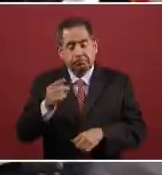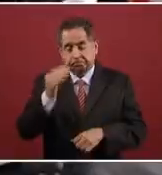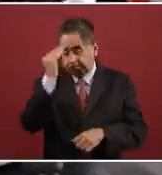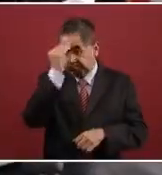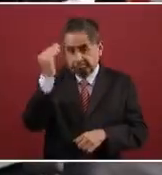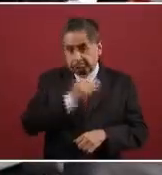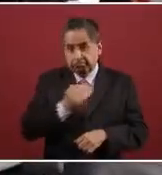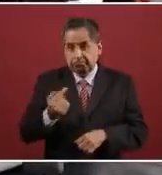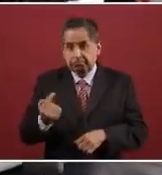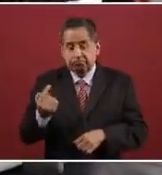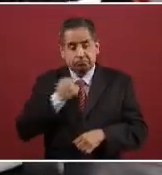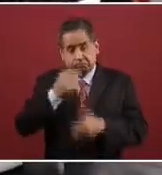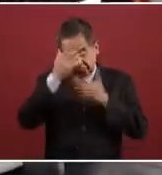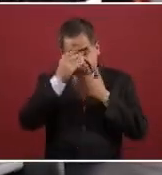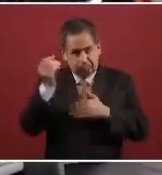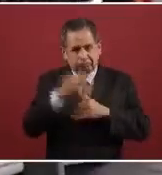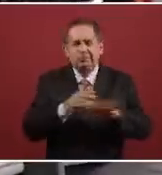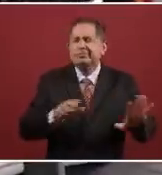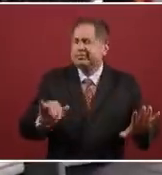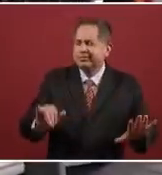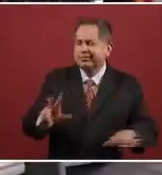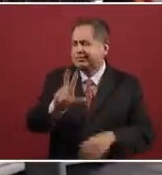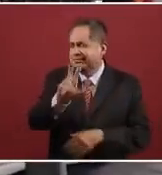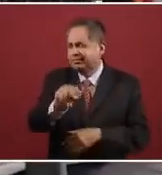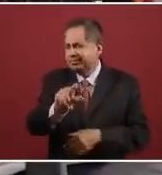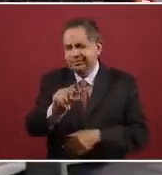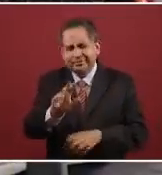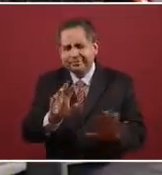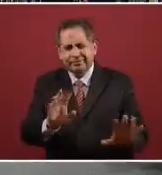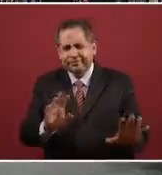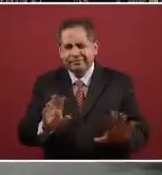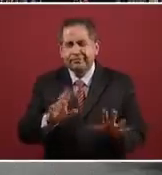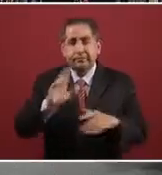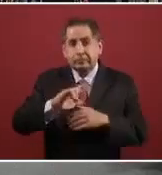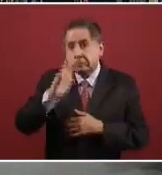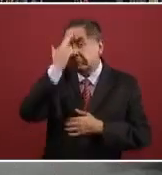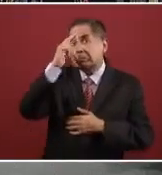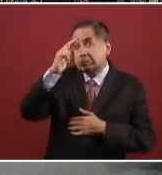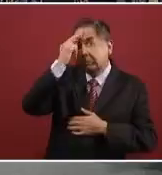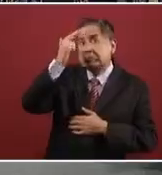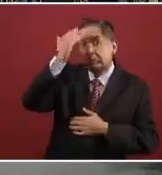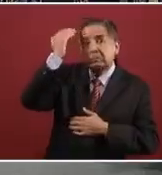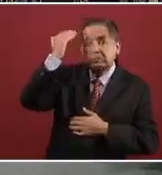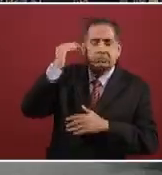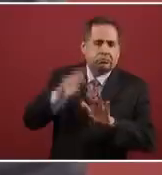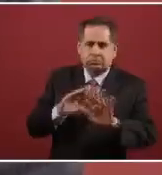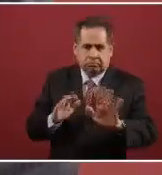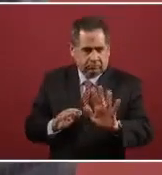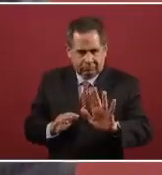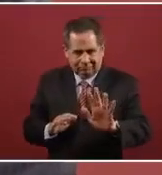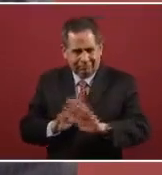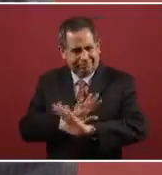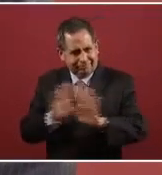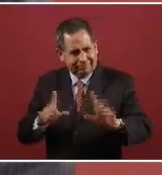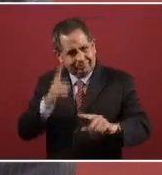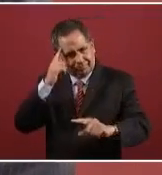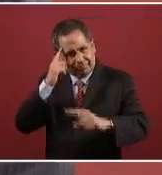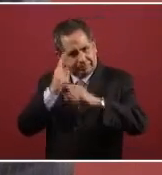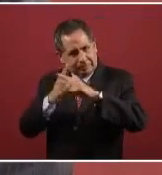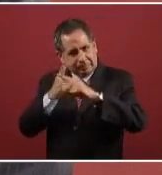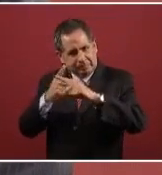un atentado terrorista. Sí, pero no hay que estar recordando eso. Hay que pensar que